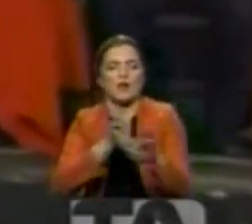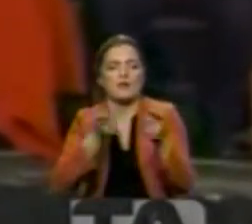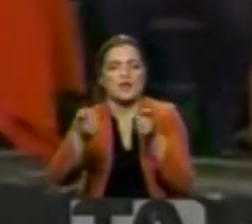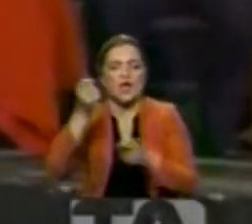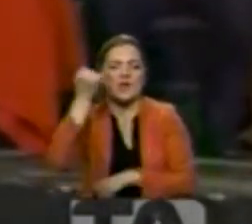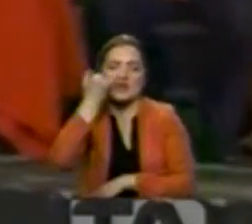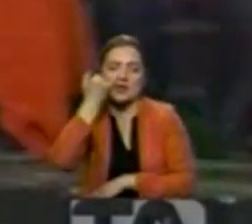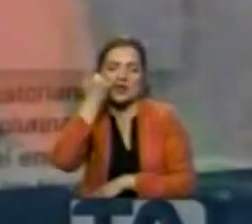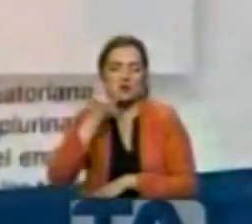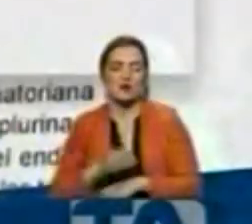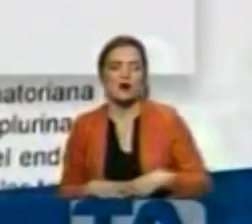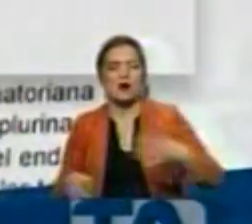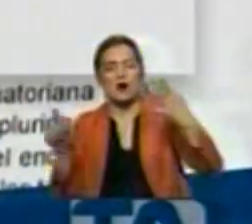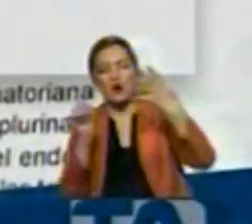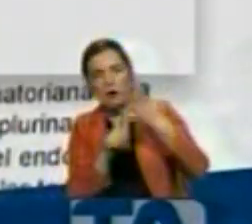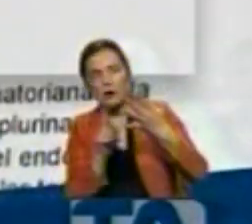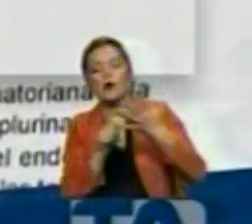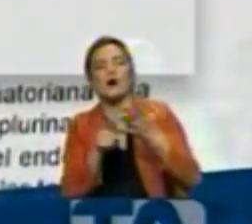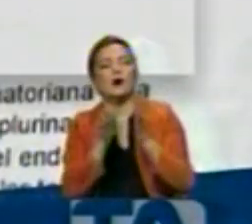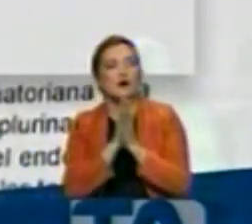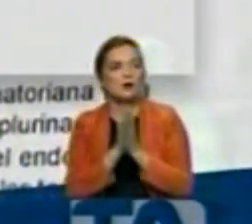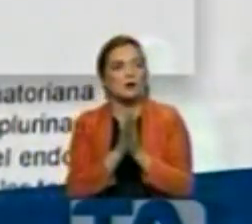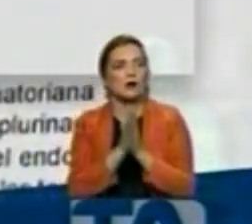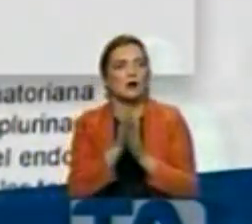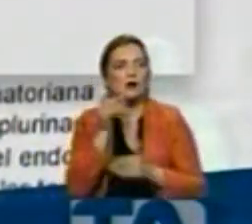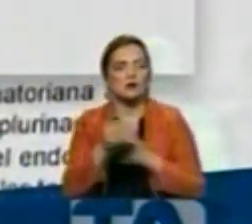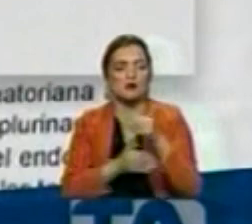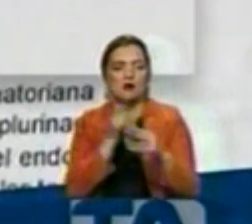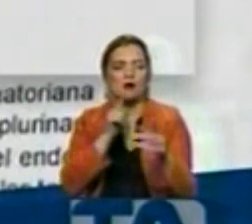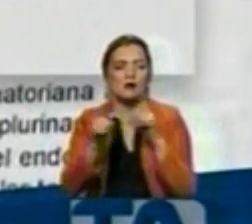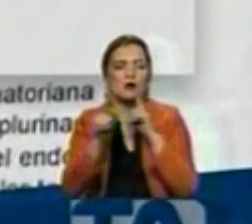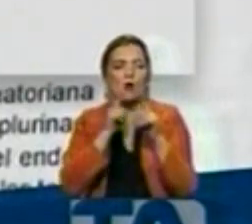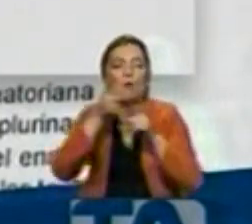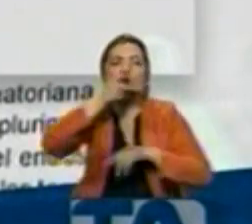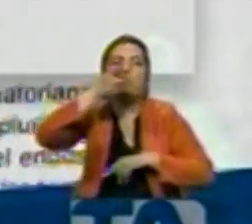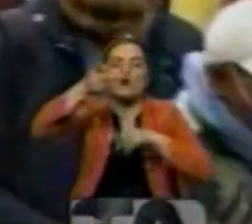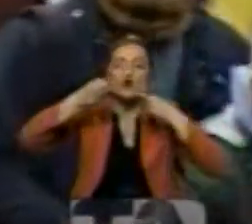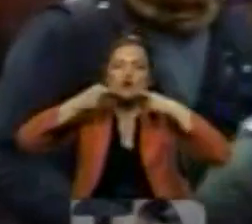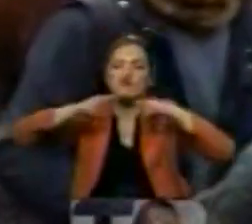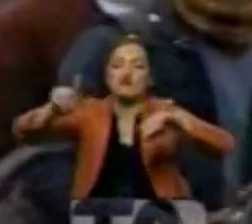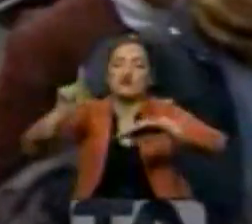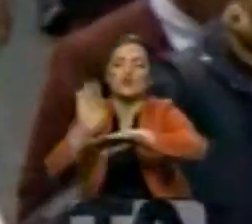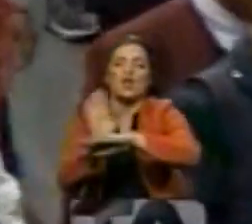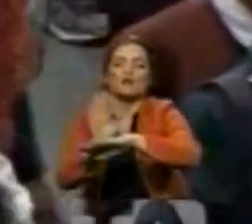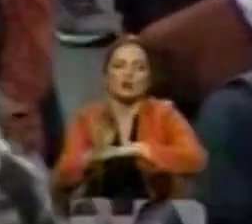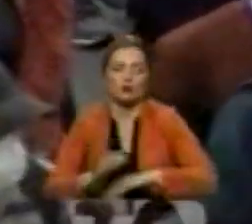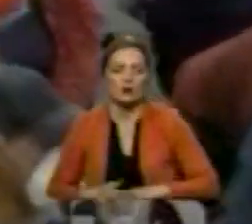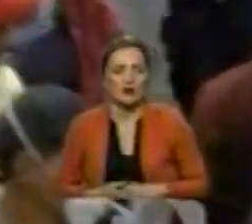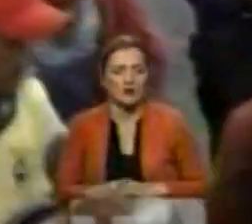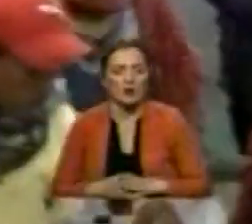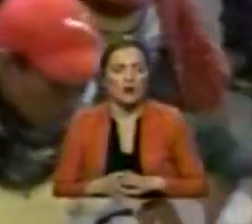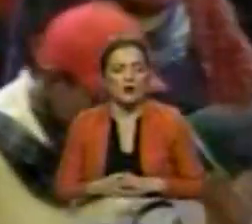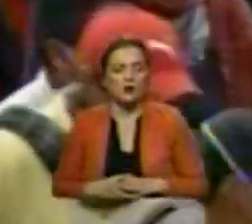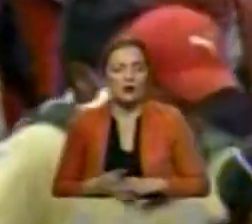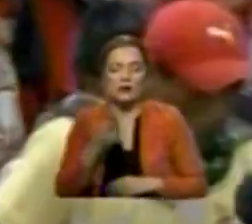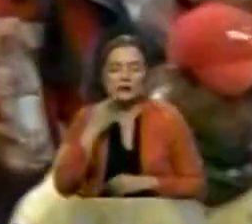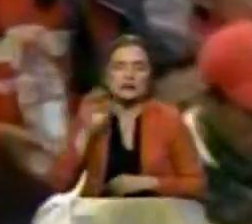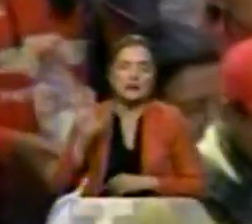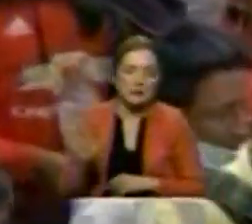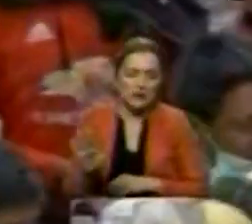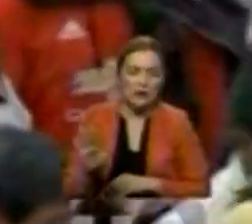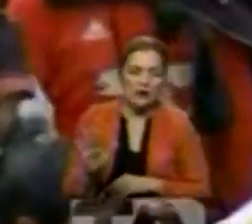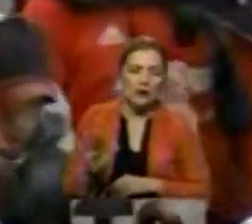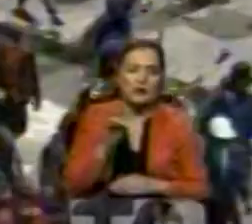dirigentes indígenas. Otro de los pedidos es que el proceso de diálogo sea público. A su vez, desde la CONAIE advierten que